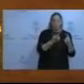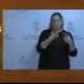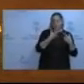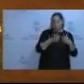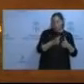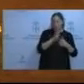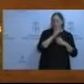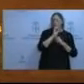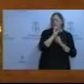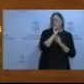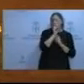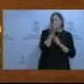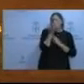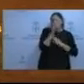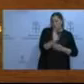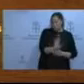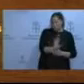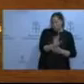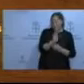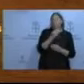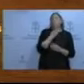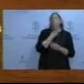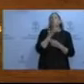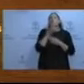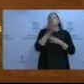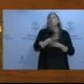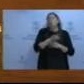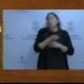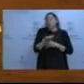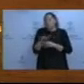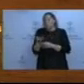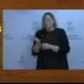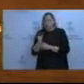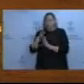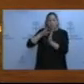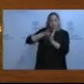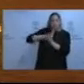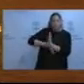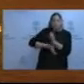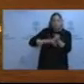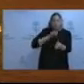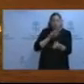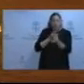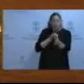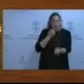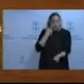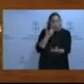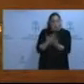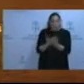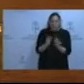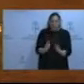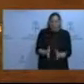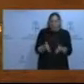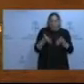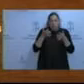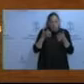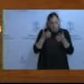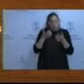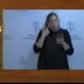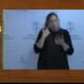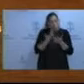y por el resto de portavoces y la exposición de los argumentos que justifican la aprobación de esta